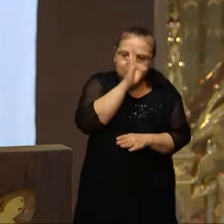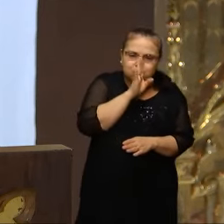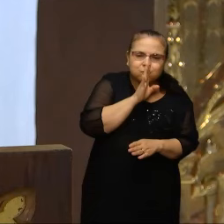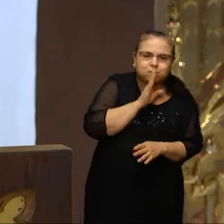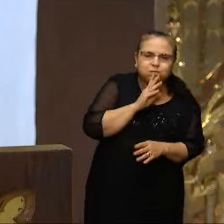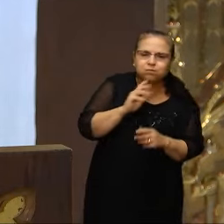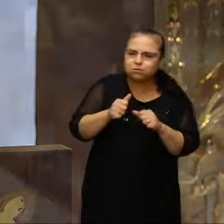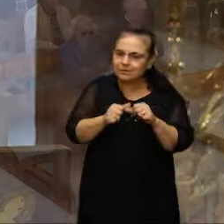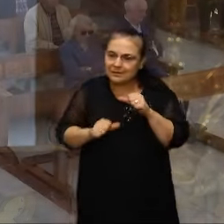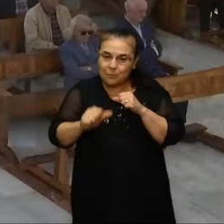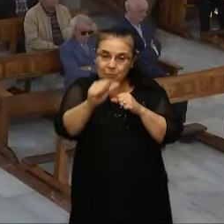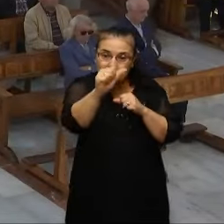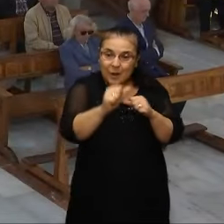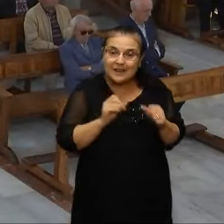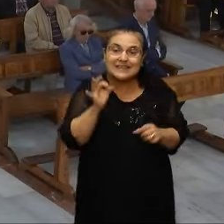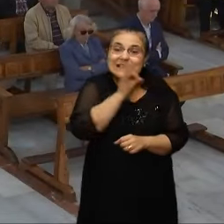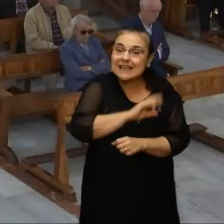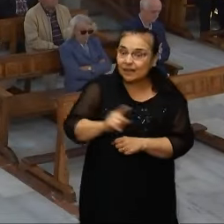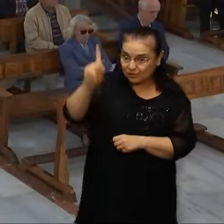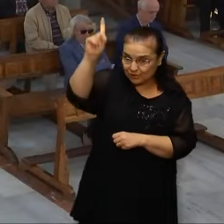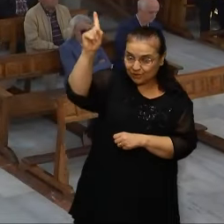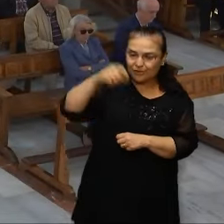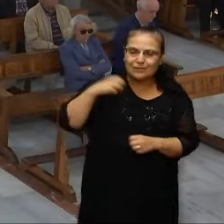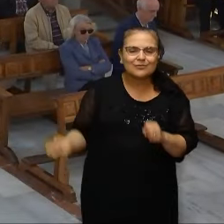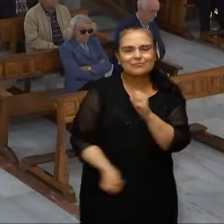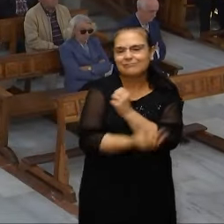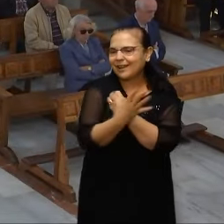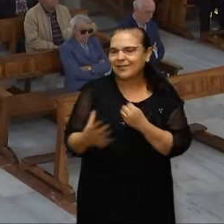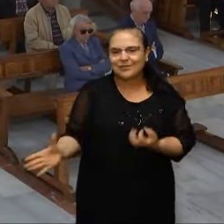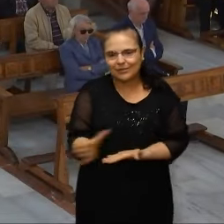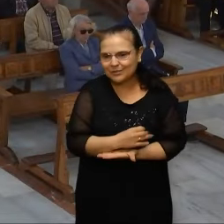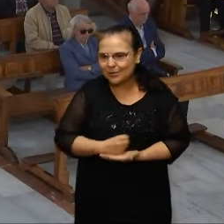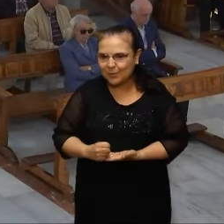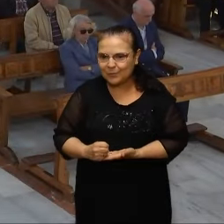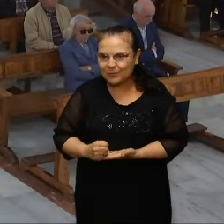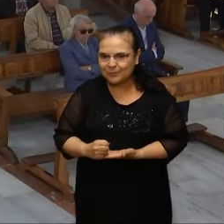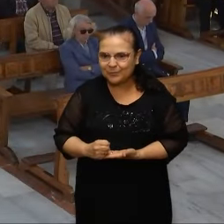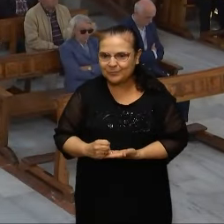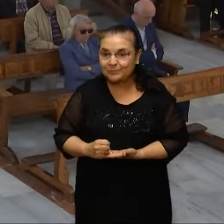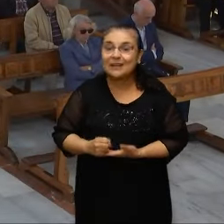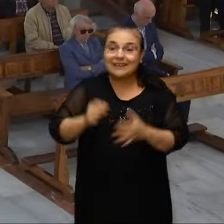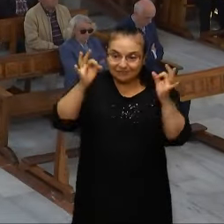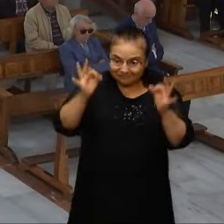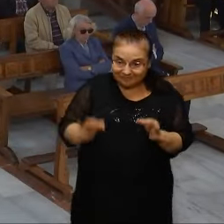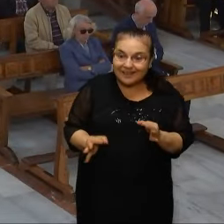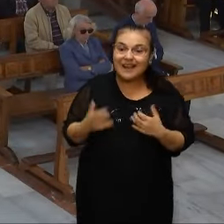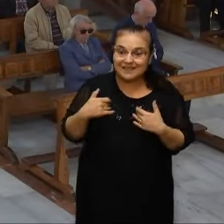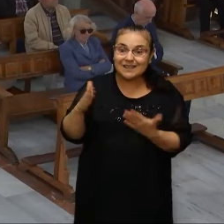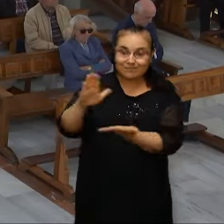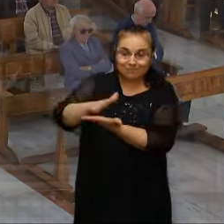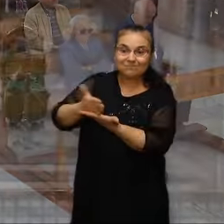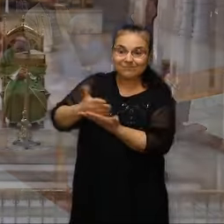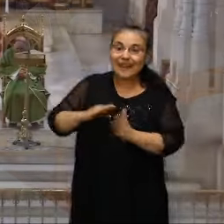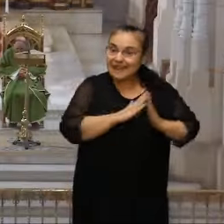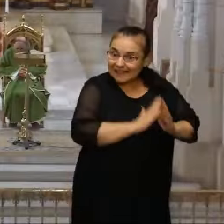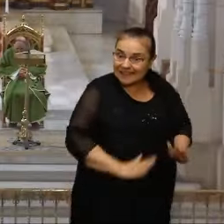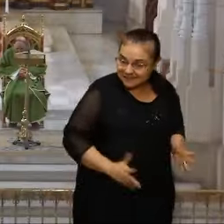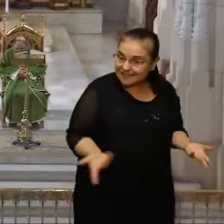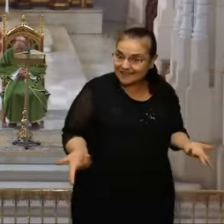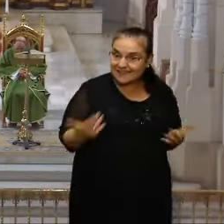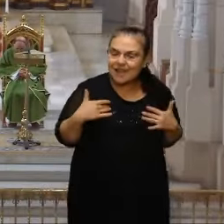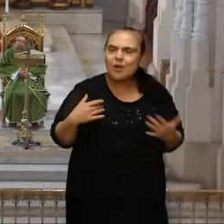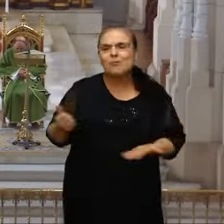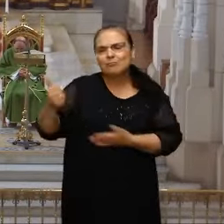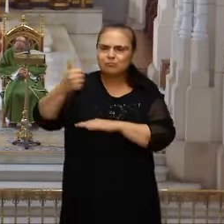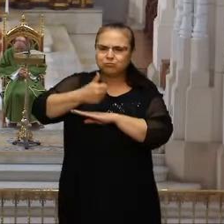el principio de los siglos en Dios, Creador de todo. Así, mediante la Iglesia, los